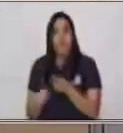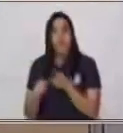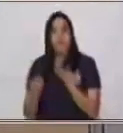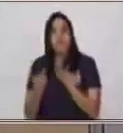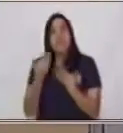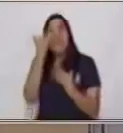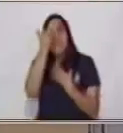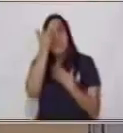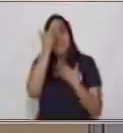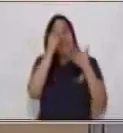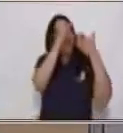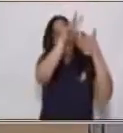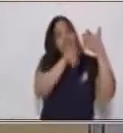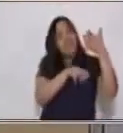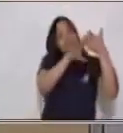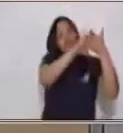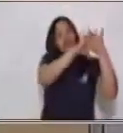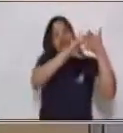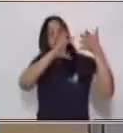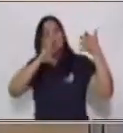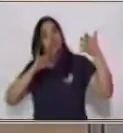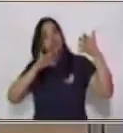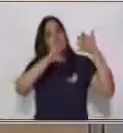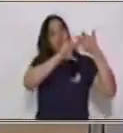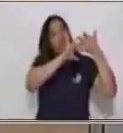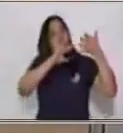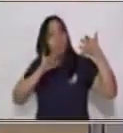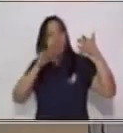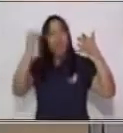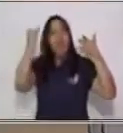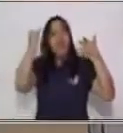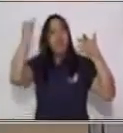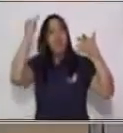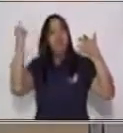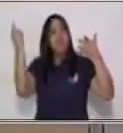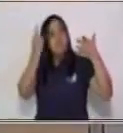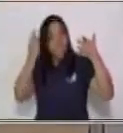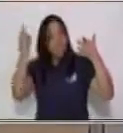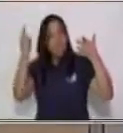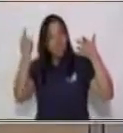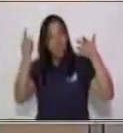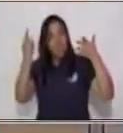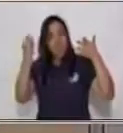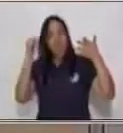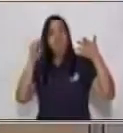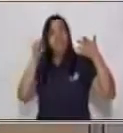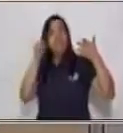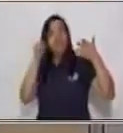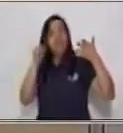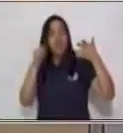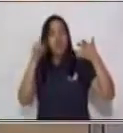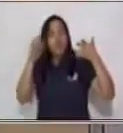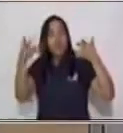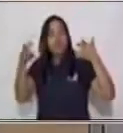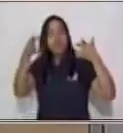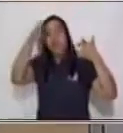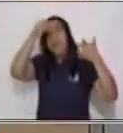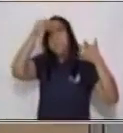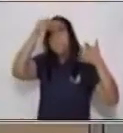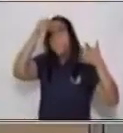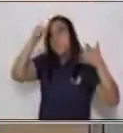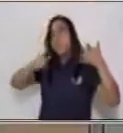capturar las ideas principales y la información relevante. Entonces vas a desarrollar esa capacidad de